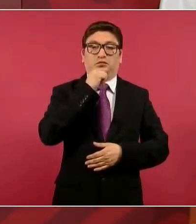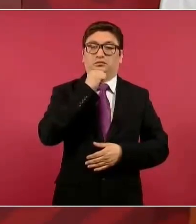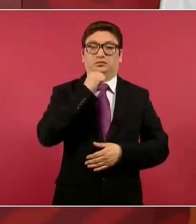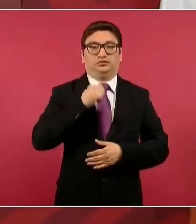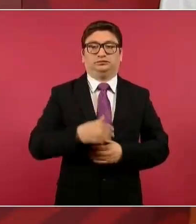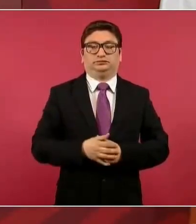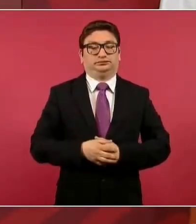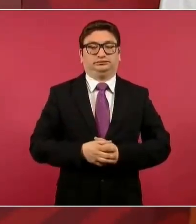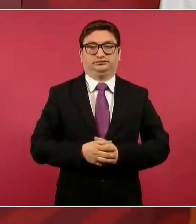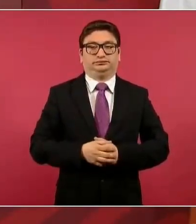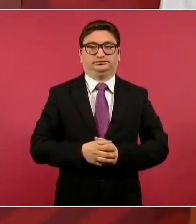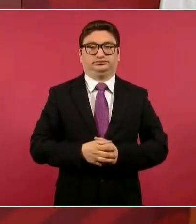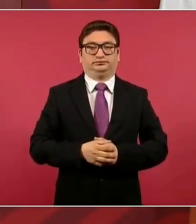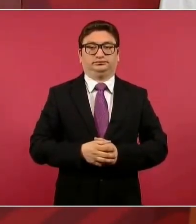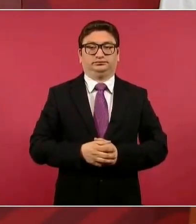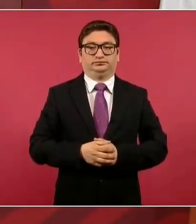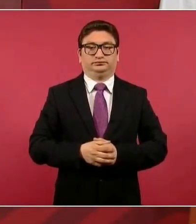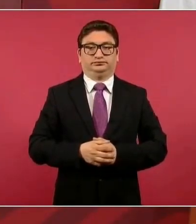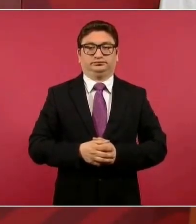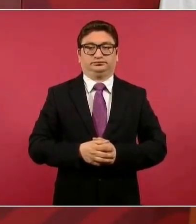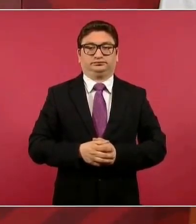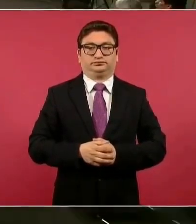no puede.